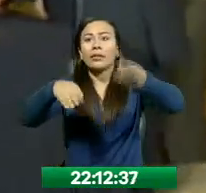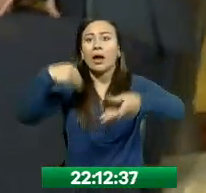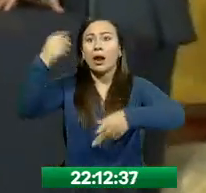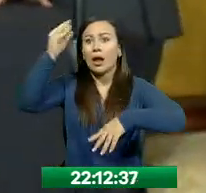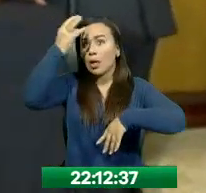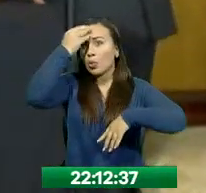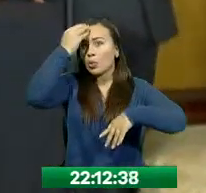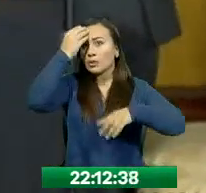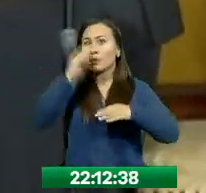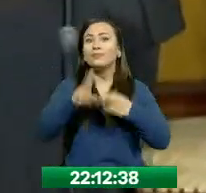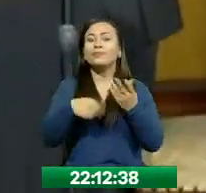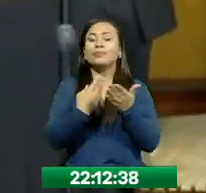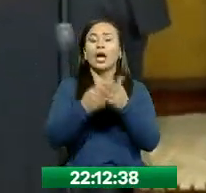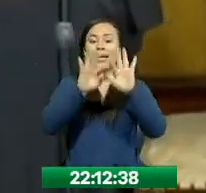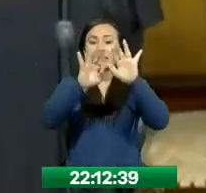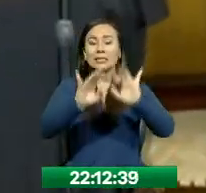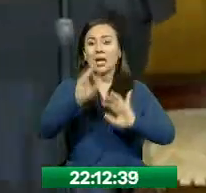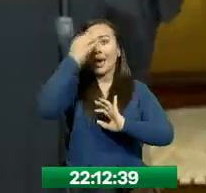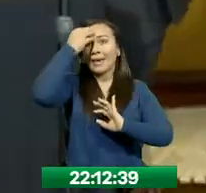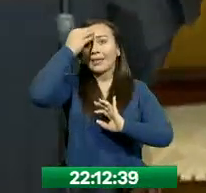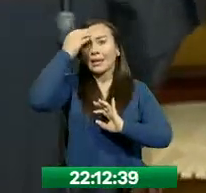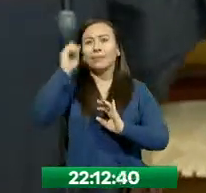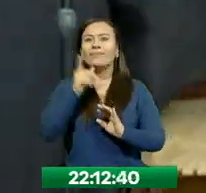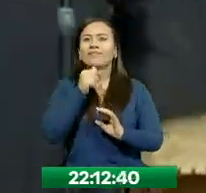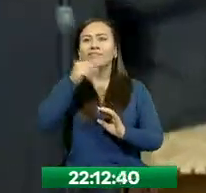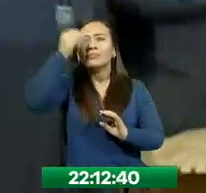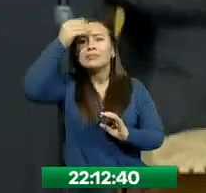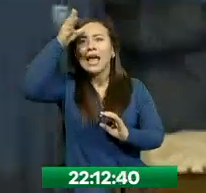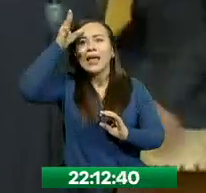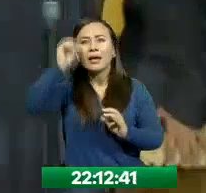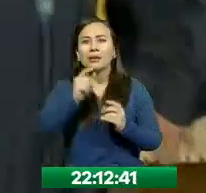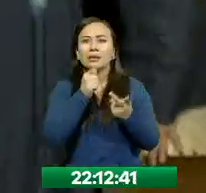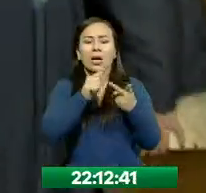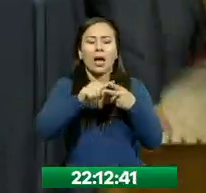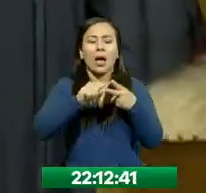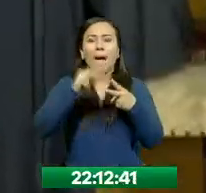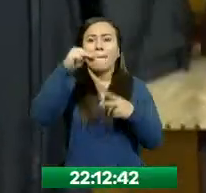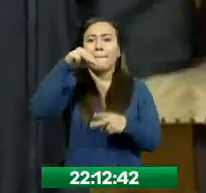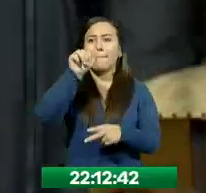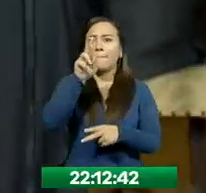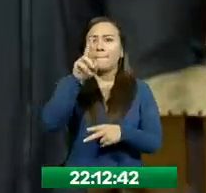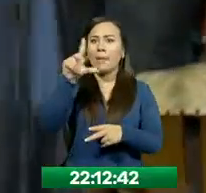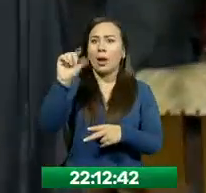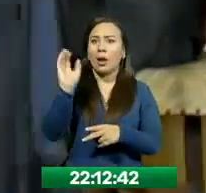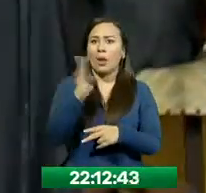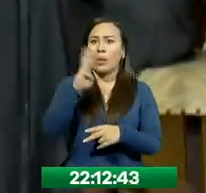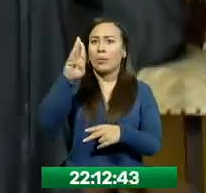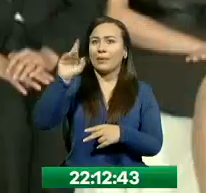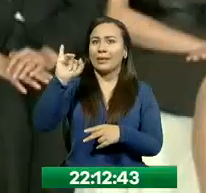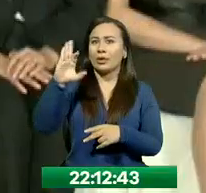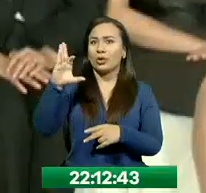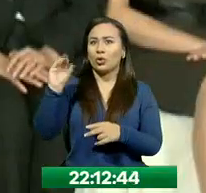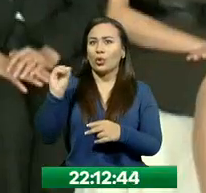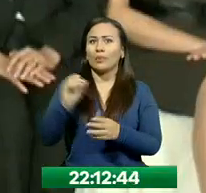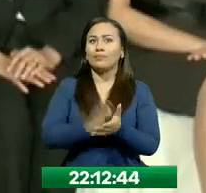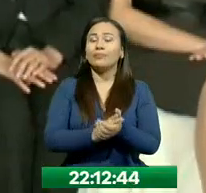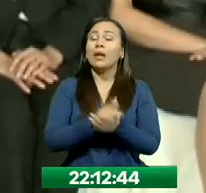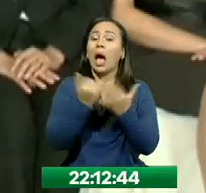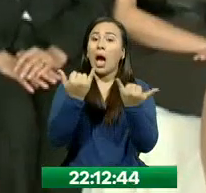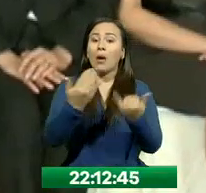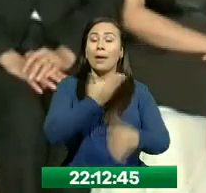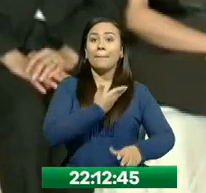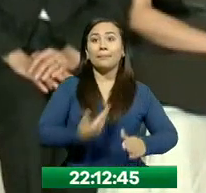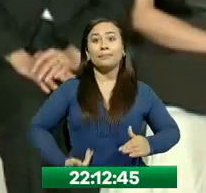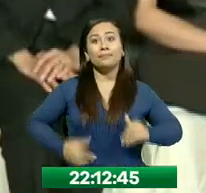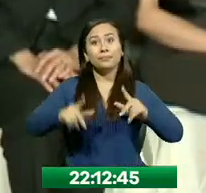del Centro de Inteligencia Estratégico, ex-SENAIN, estará Marlo Brito, reemplazando a Jorge Acosta. El primer mandatario